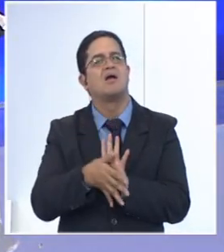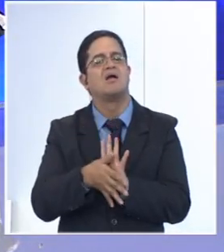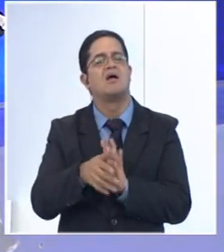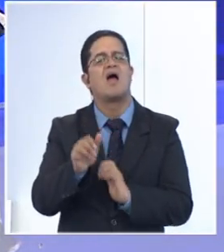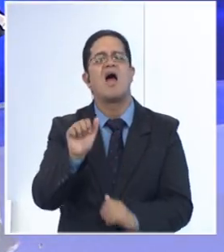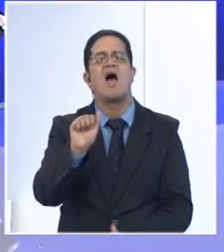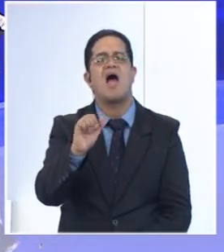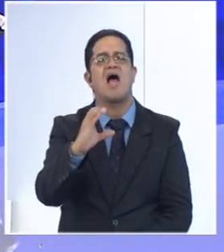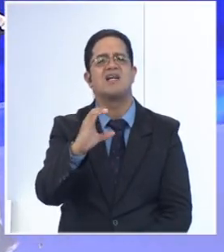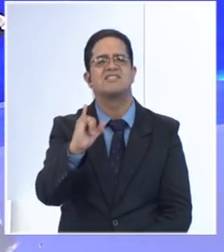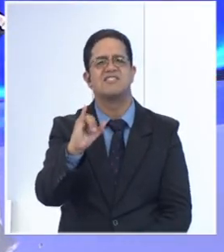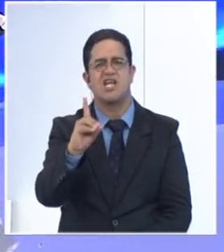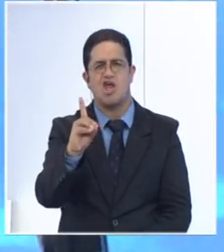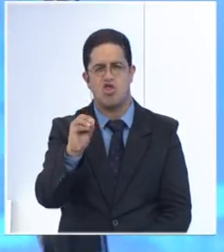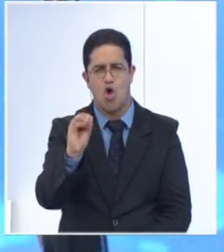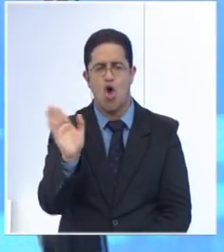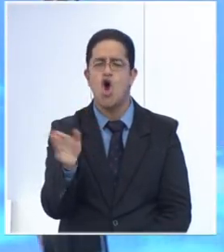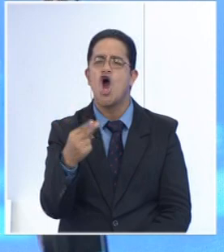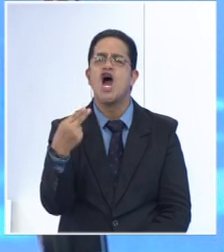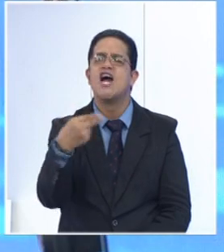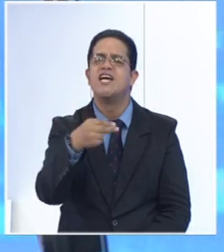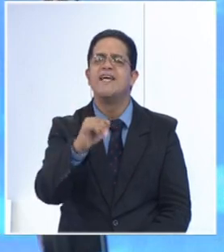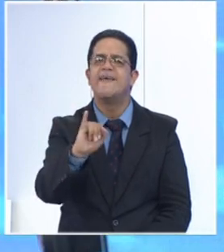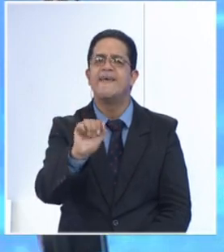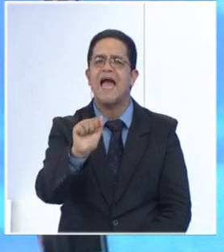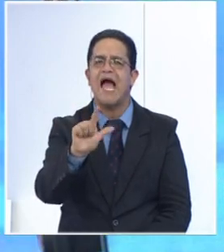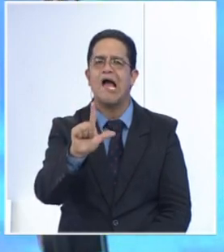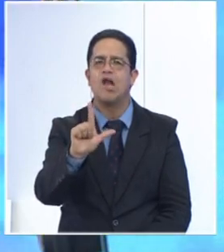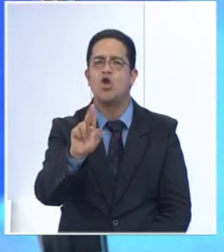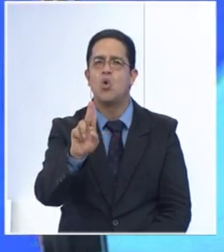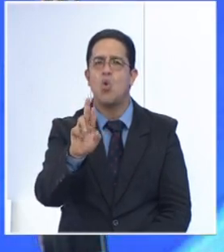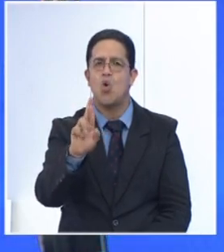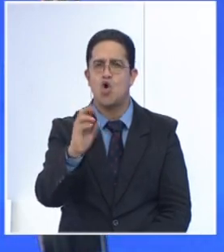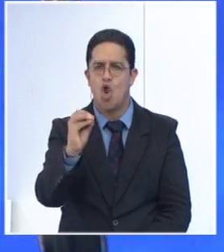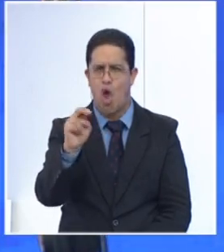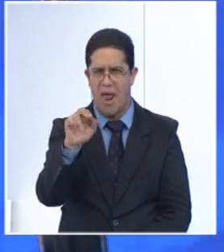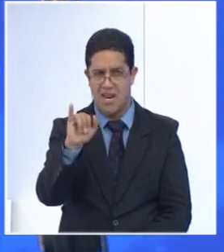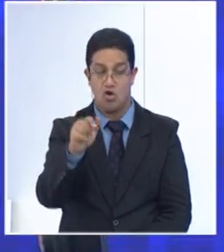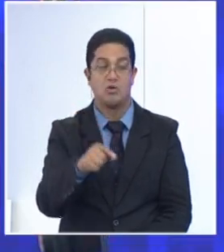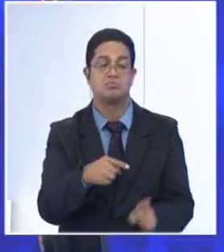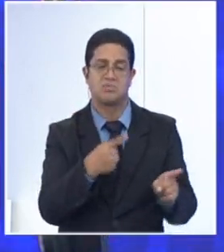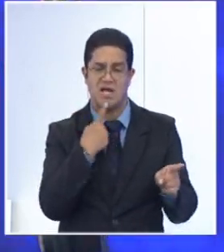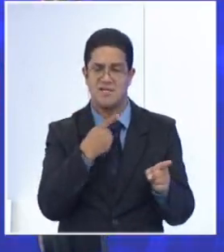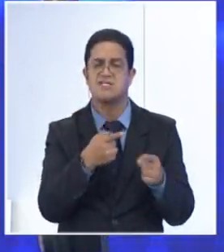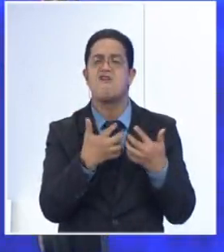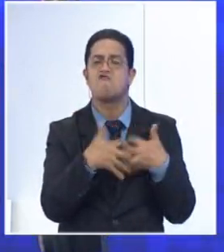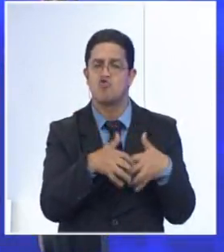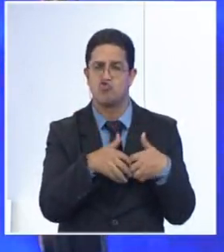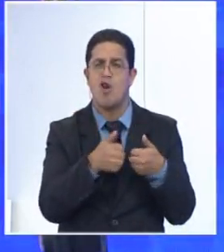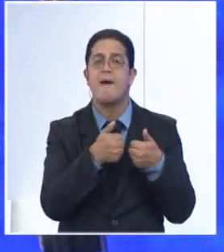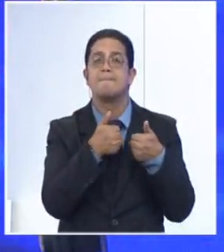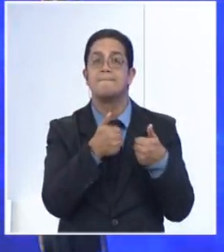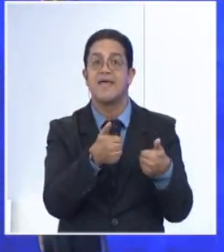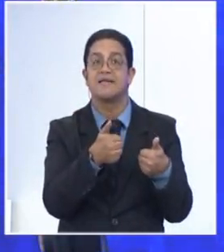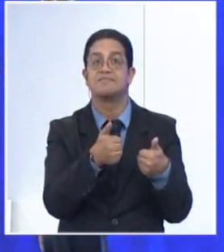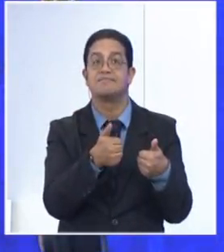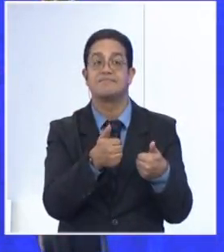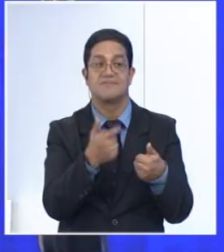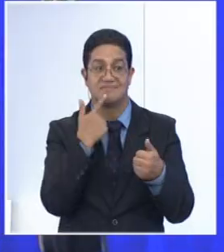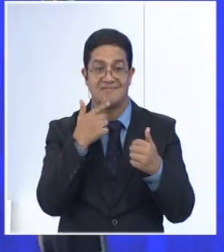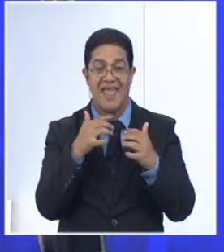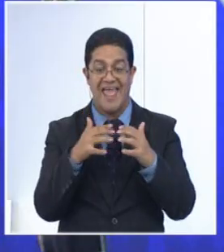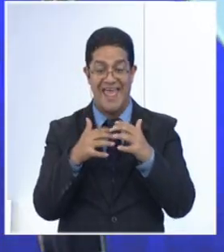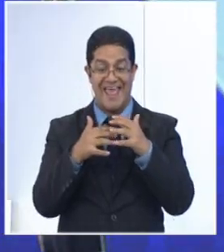en las articulaciones. Sí. Sí, la terapia de ácido hialurónico funciona bastante bien cuando la indicación es adecuada. Es decir, si el cartílago está